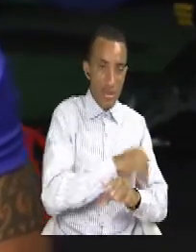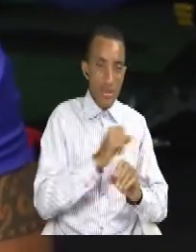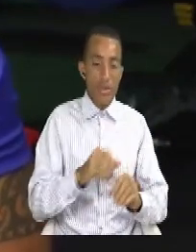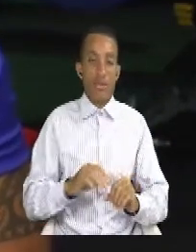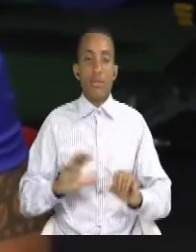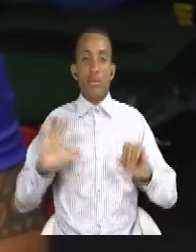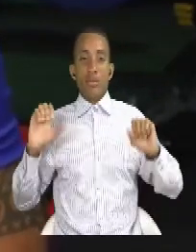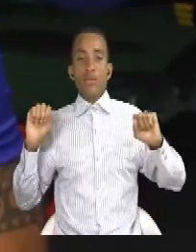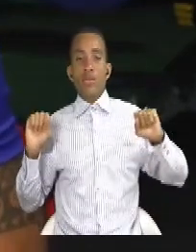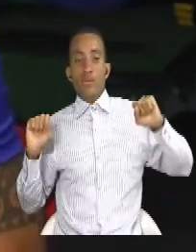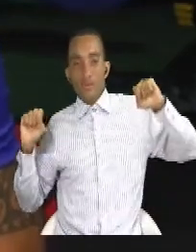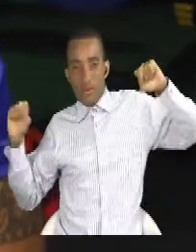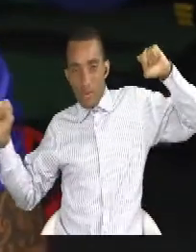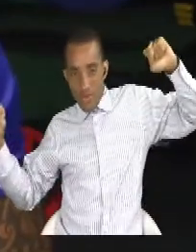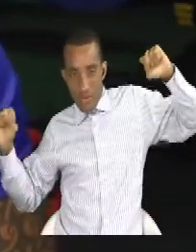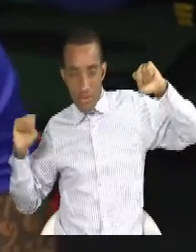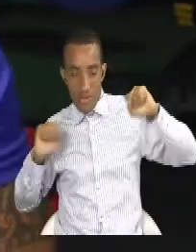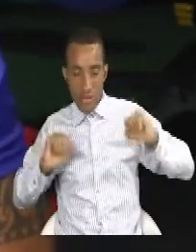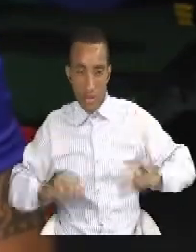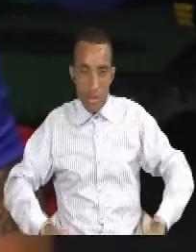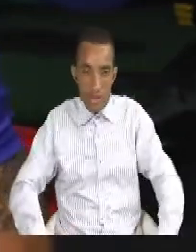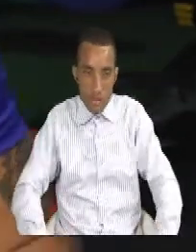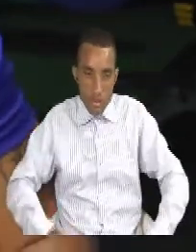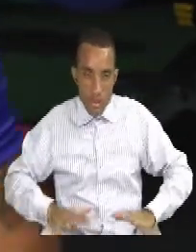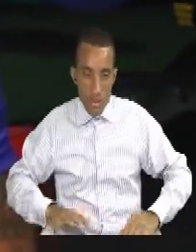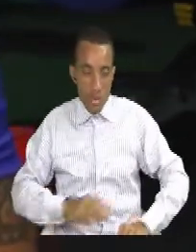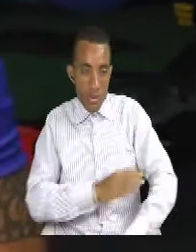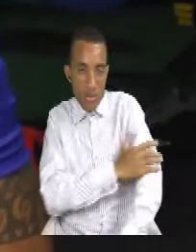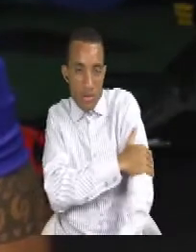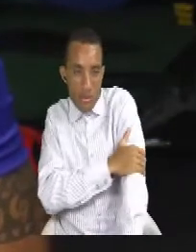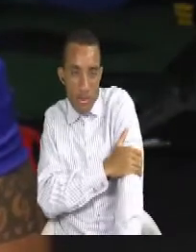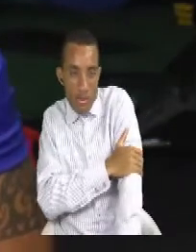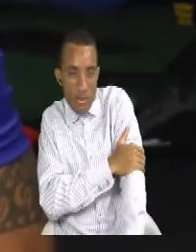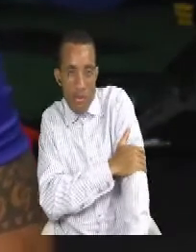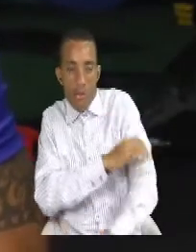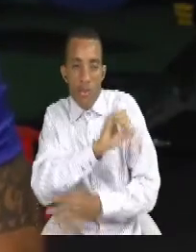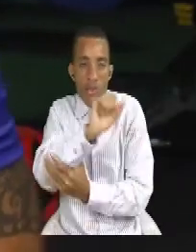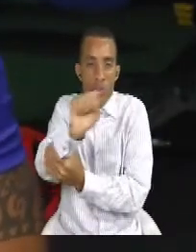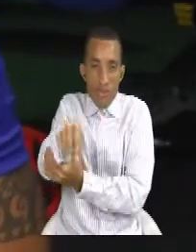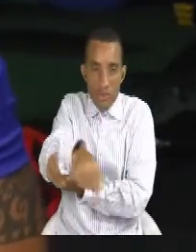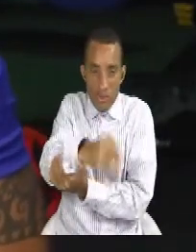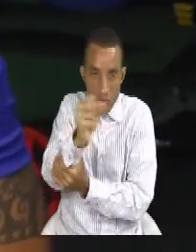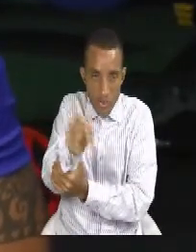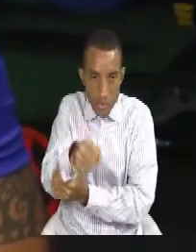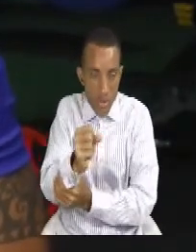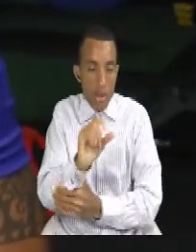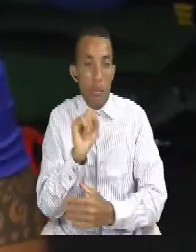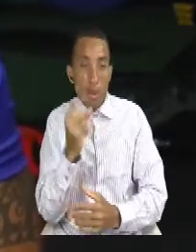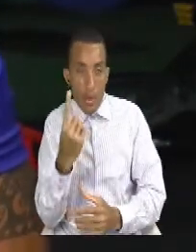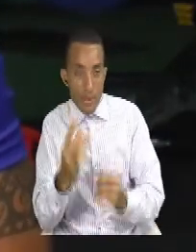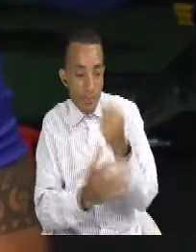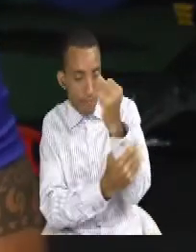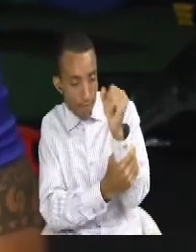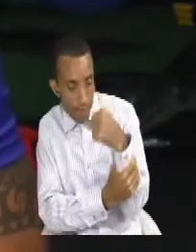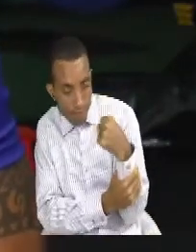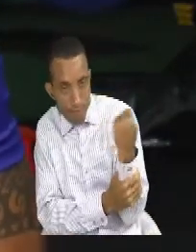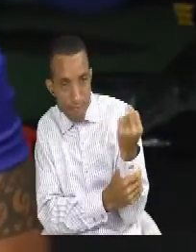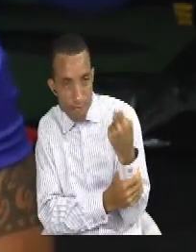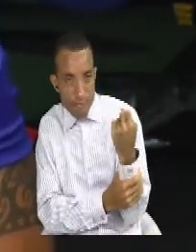estirar, hacer un trabajito de fortalecimiento, hacer un trabajito de abdominales antes de arrancar el entrenamiento.